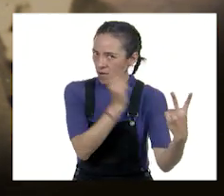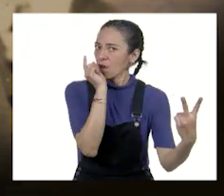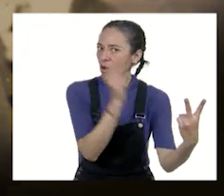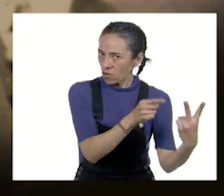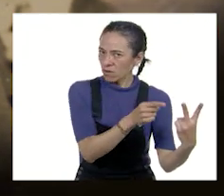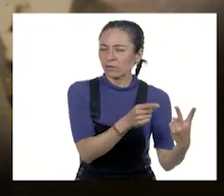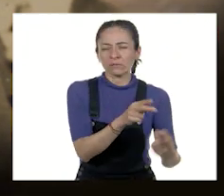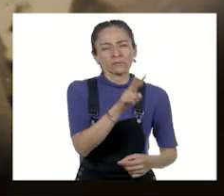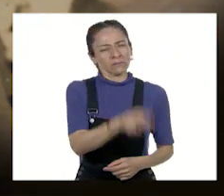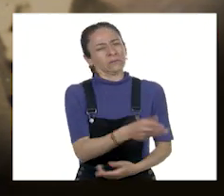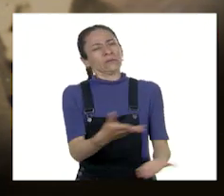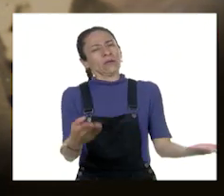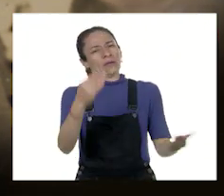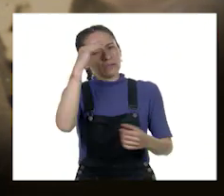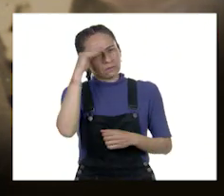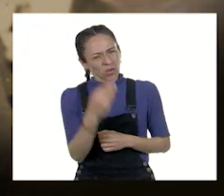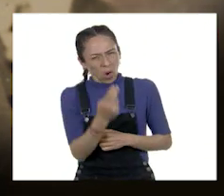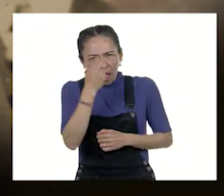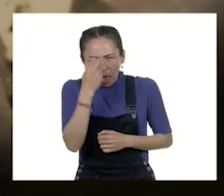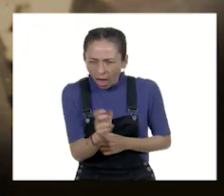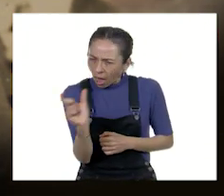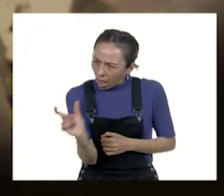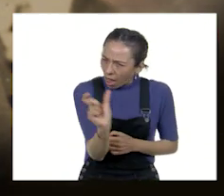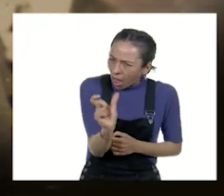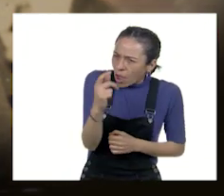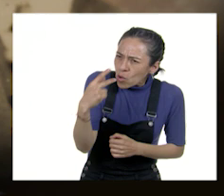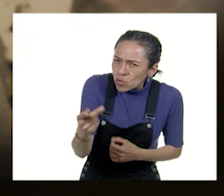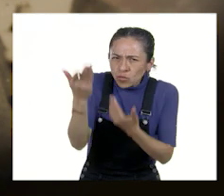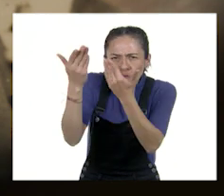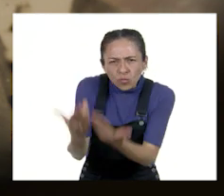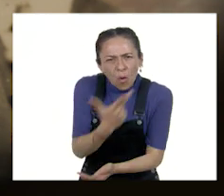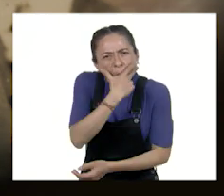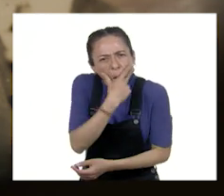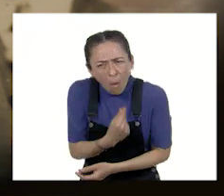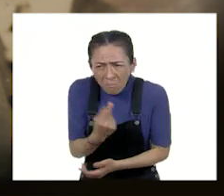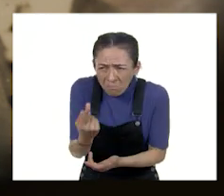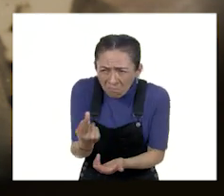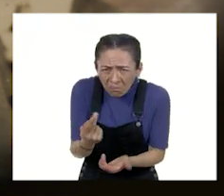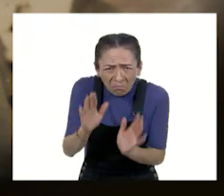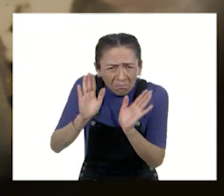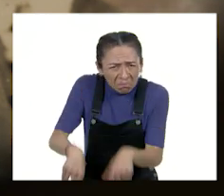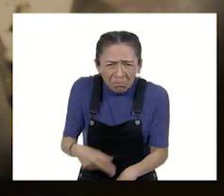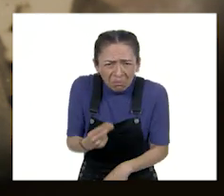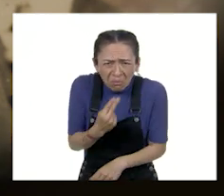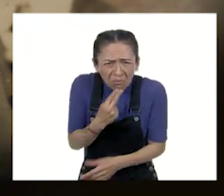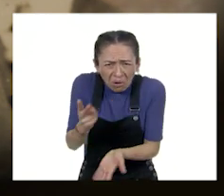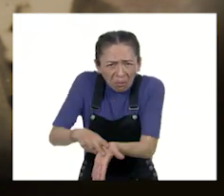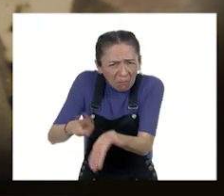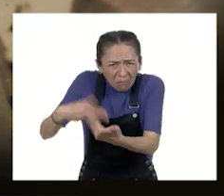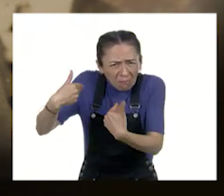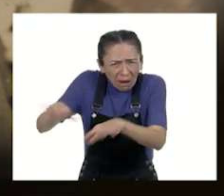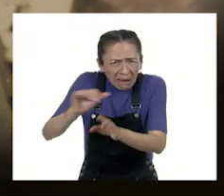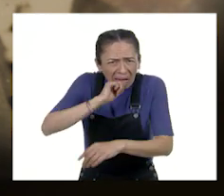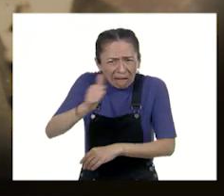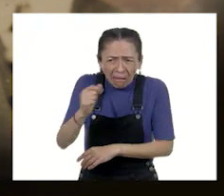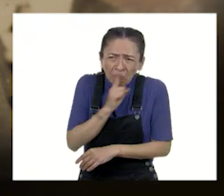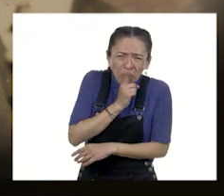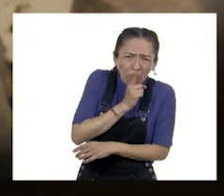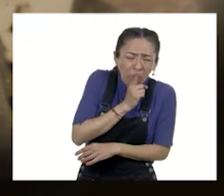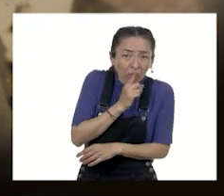vergüenza, señores, que estemos discutiendo la credencial de un hombre que no vale mucho. Yo no sé por qué le temen al